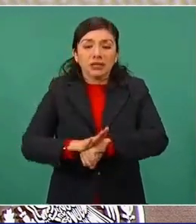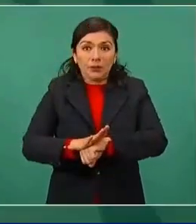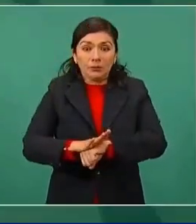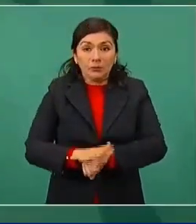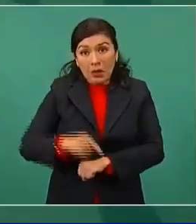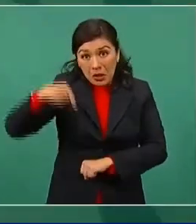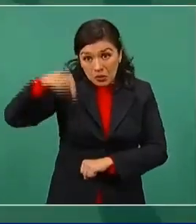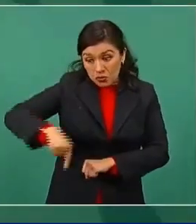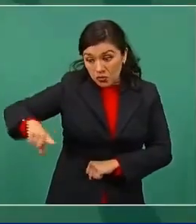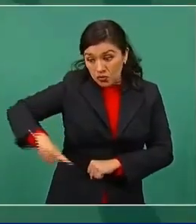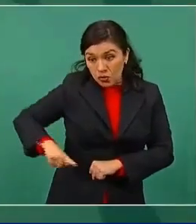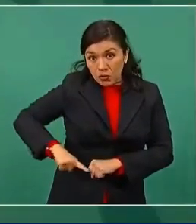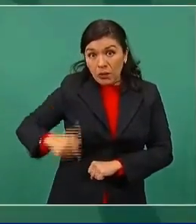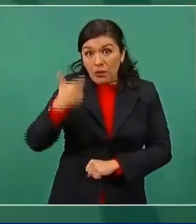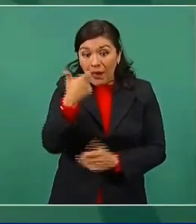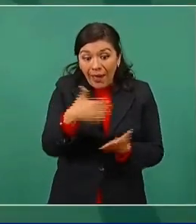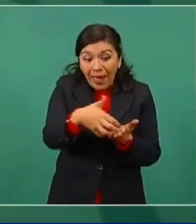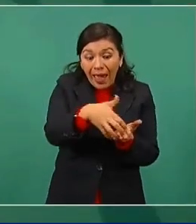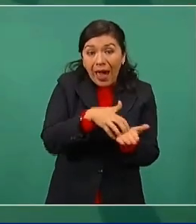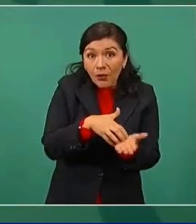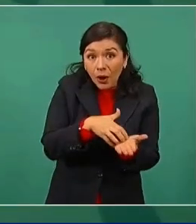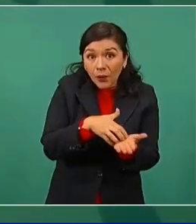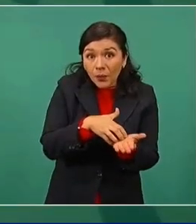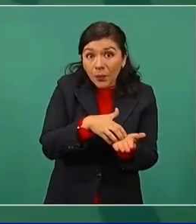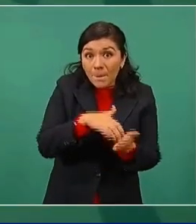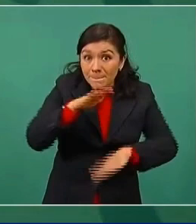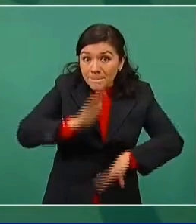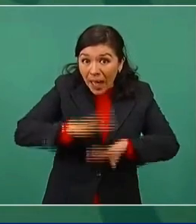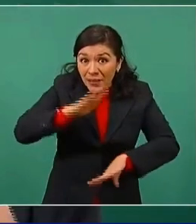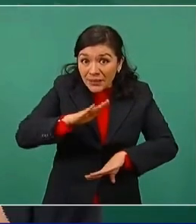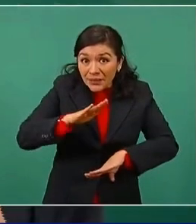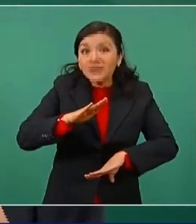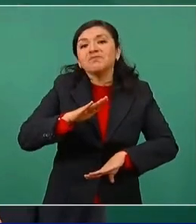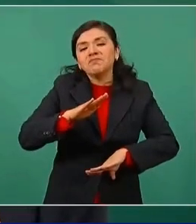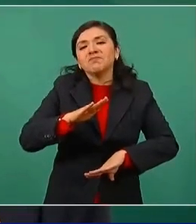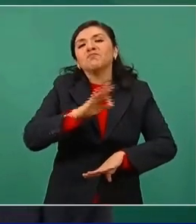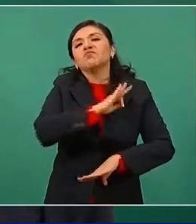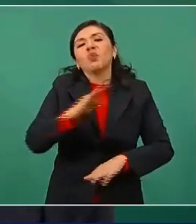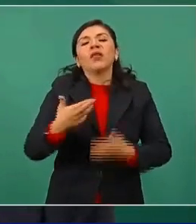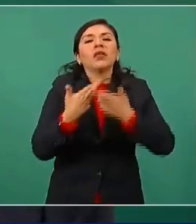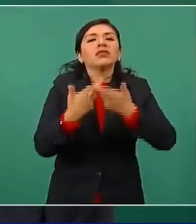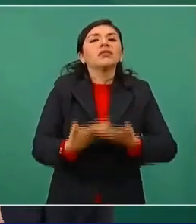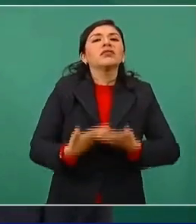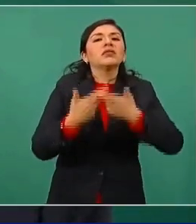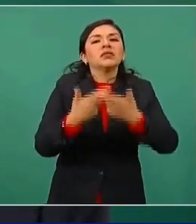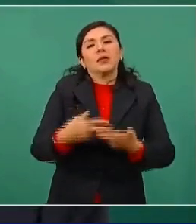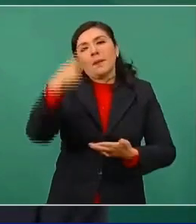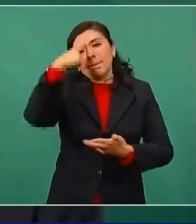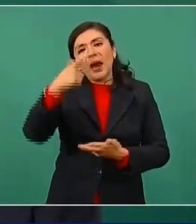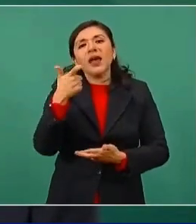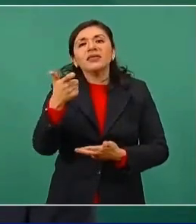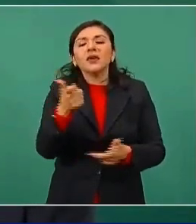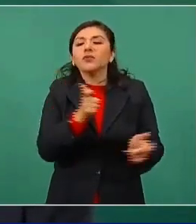ahorremos, ¿sí?, más dinero